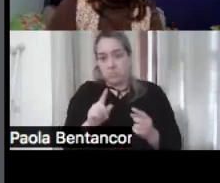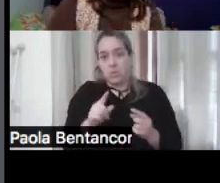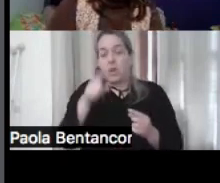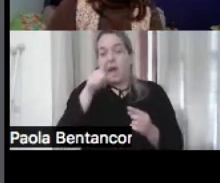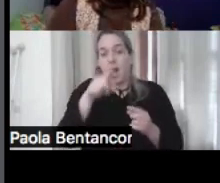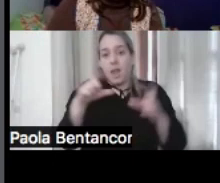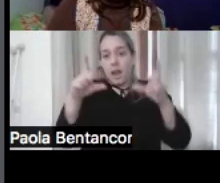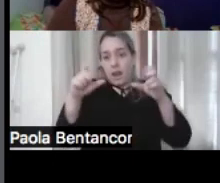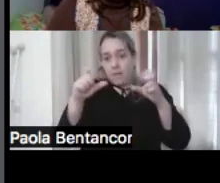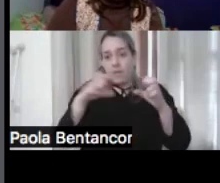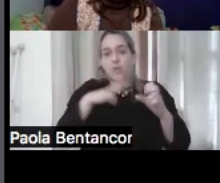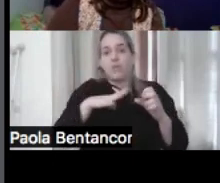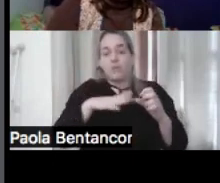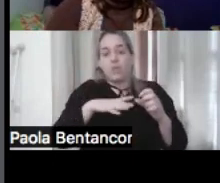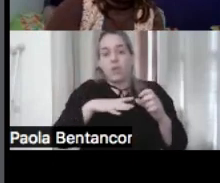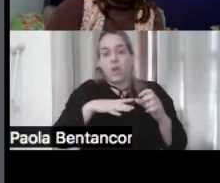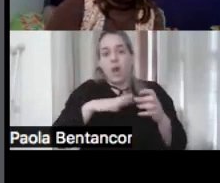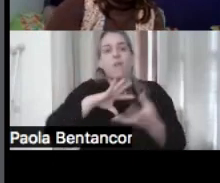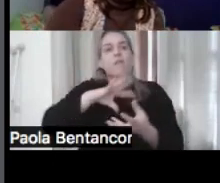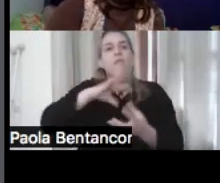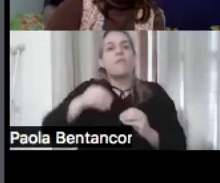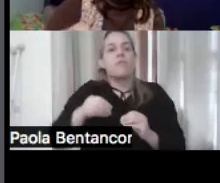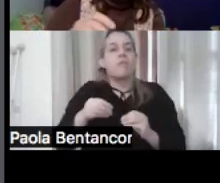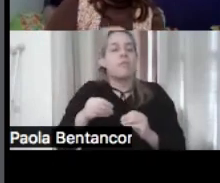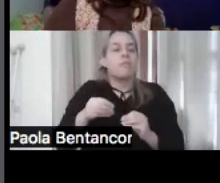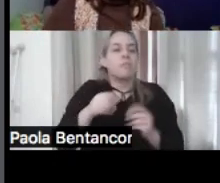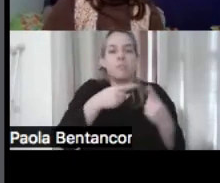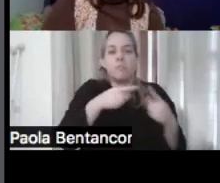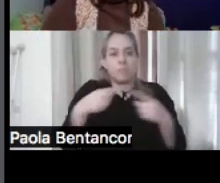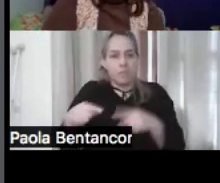formas representadas.